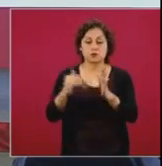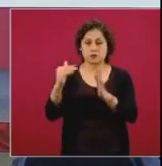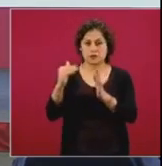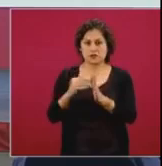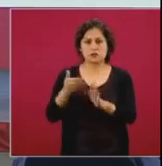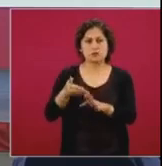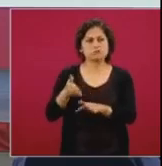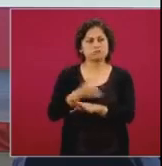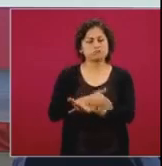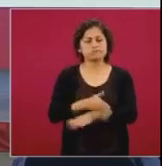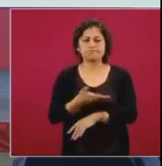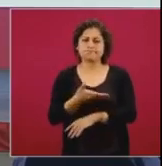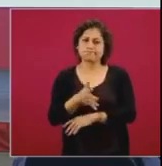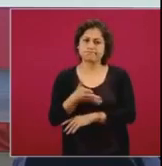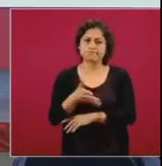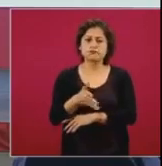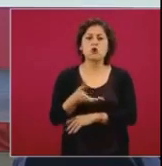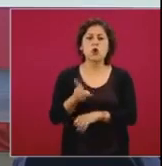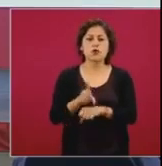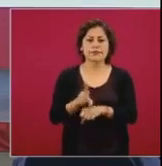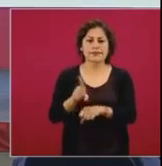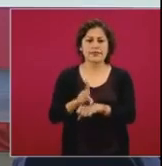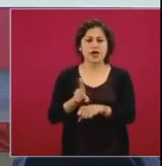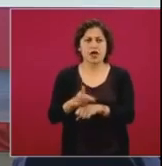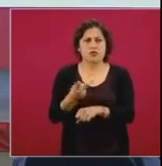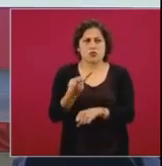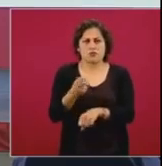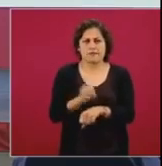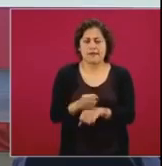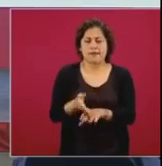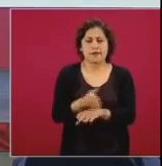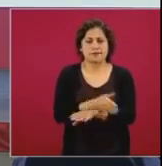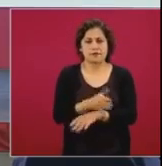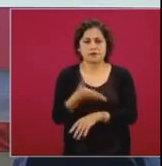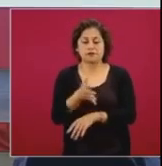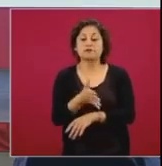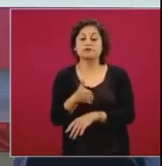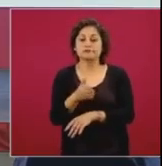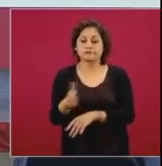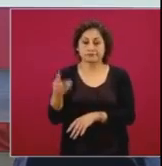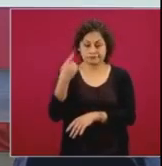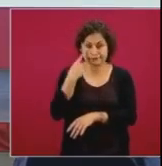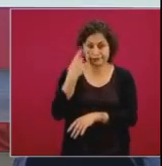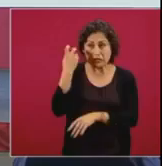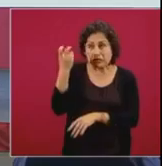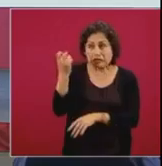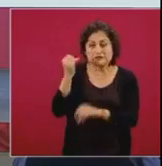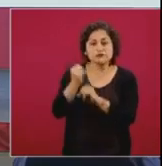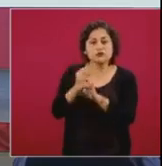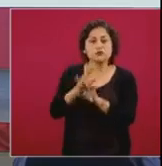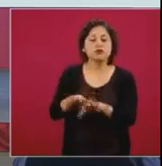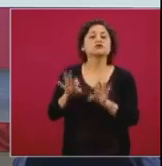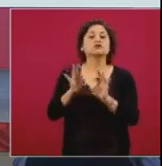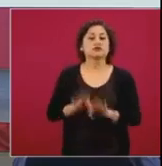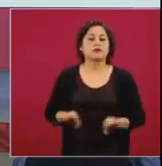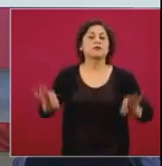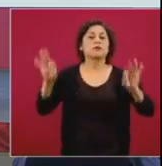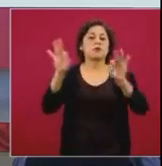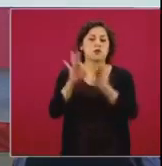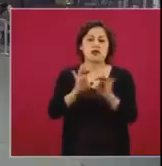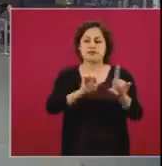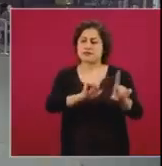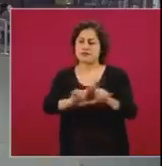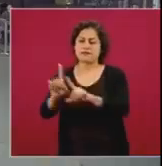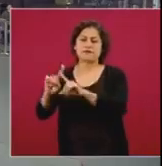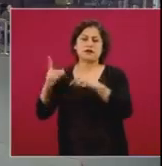hace algunos días o semanas. Y esto es importante. De todos estos casos